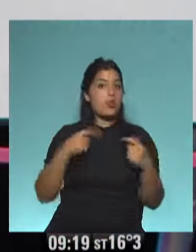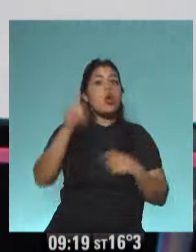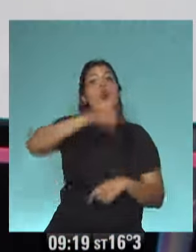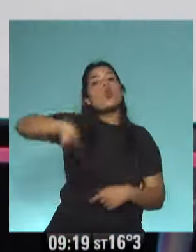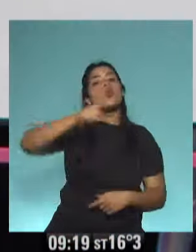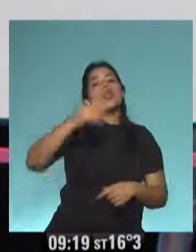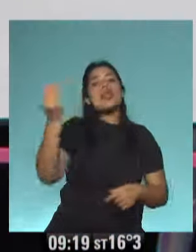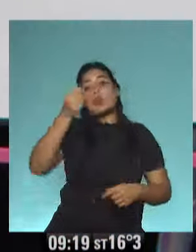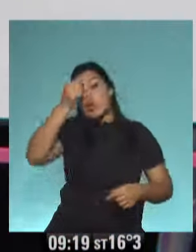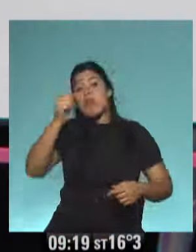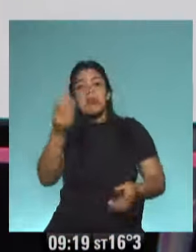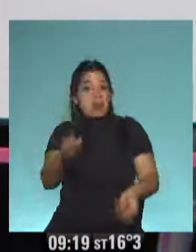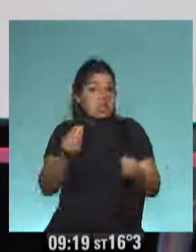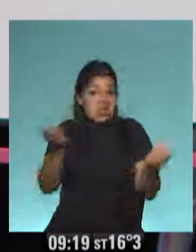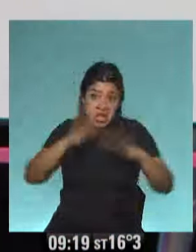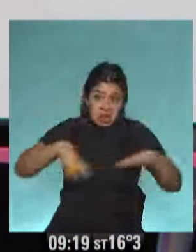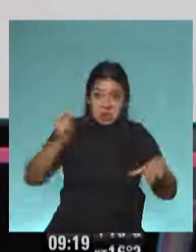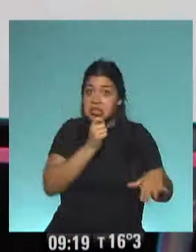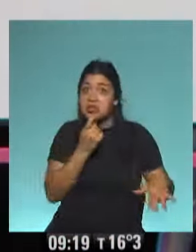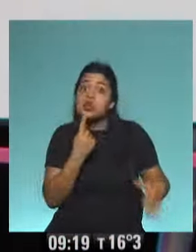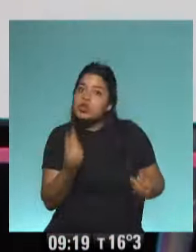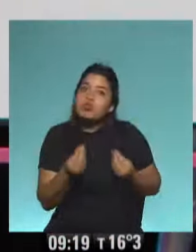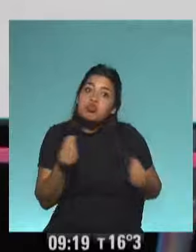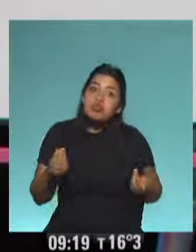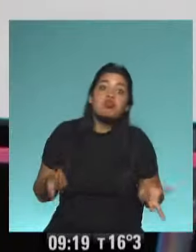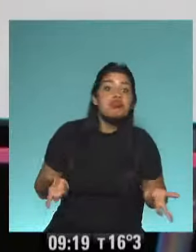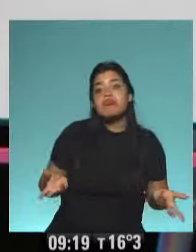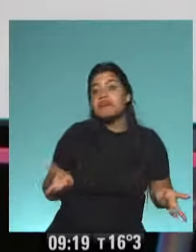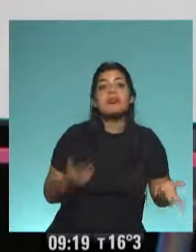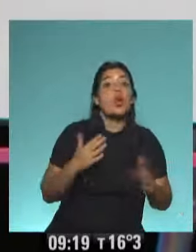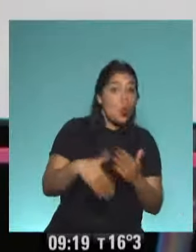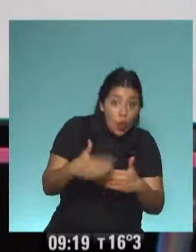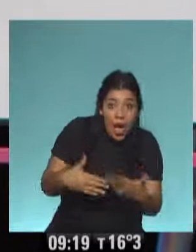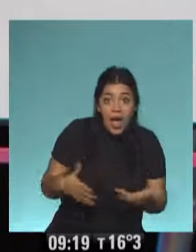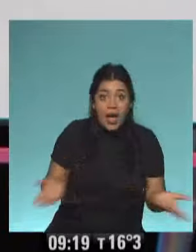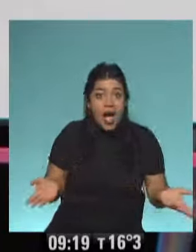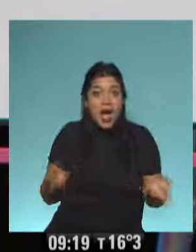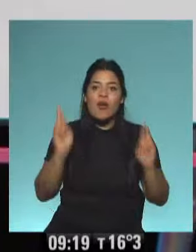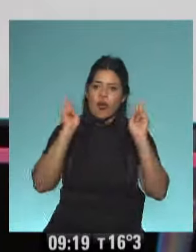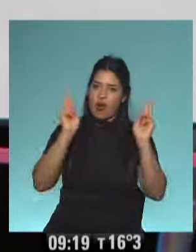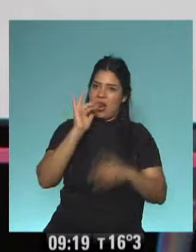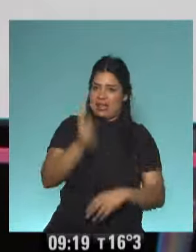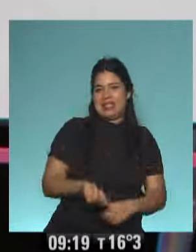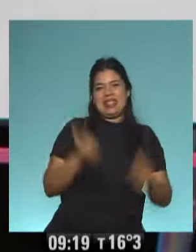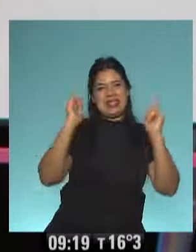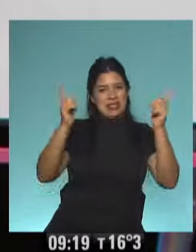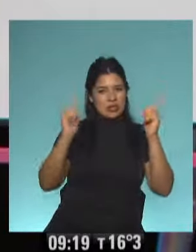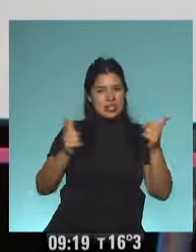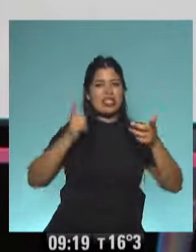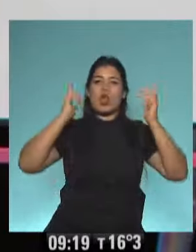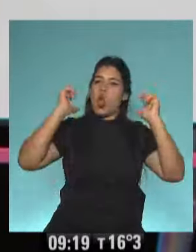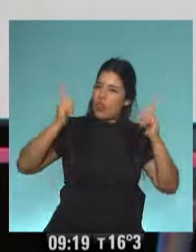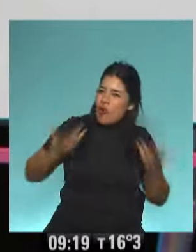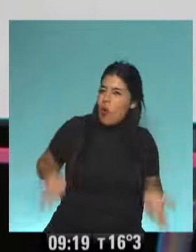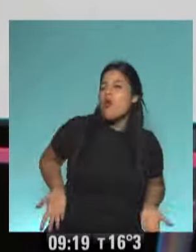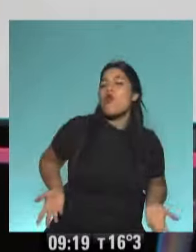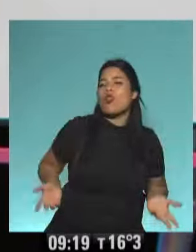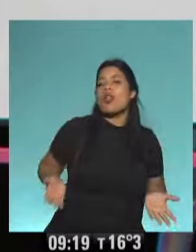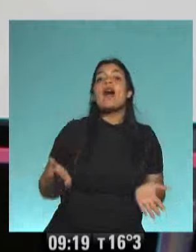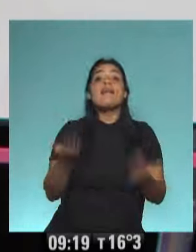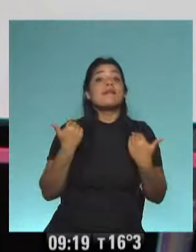fin de semana los chicos por ahí y las chicas? Por supuesto, capaz que estuvieron jugando. Espero que se hayan divertido, disfrutado un montón. Y si quieren,